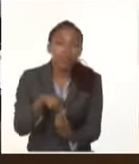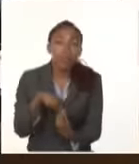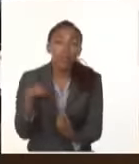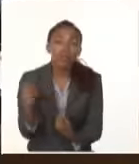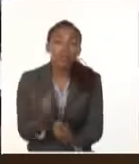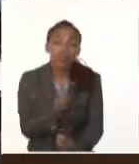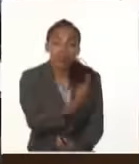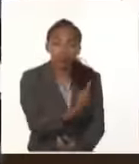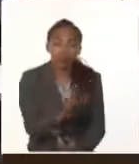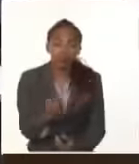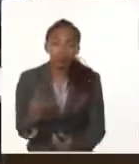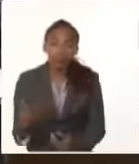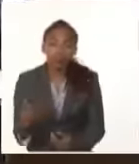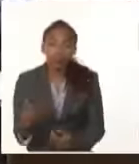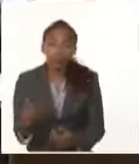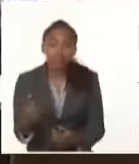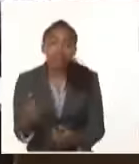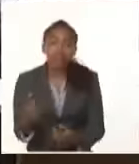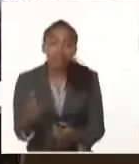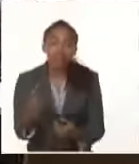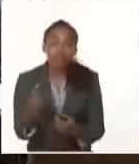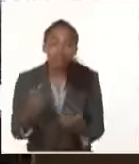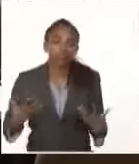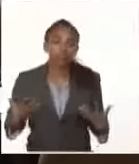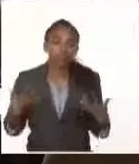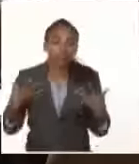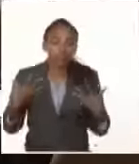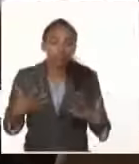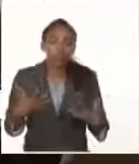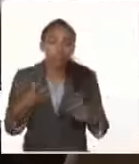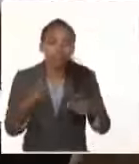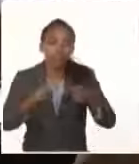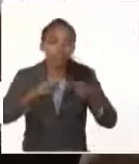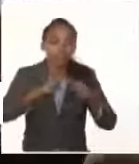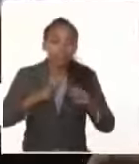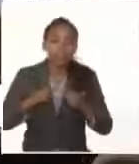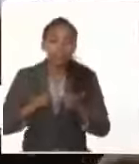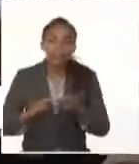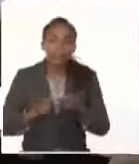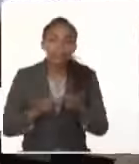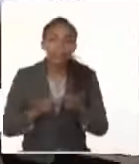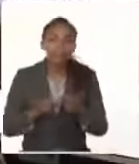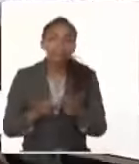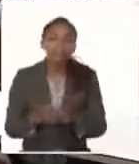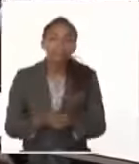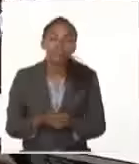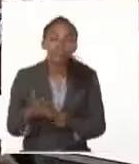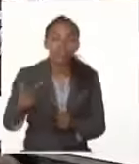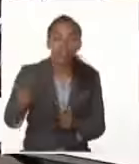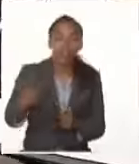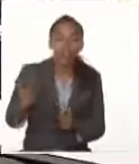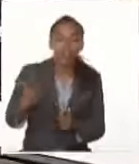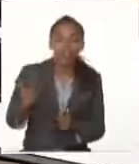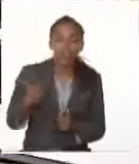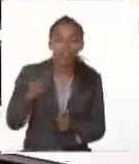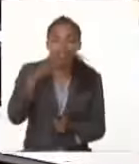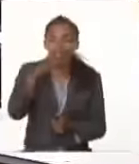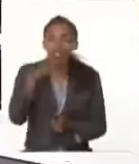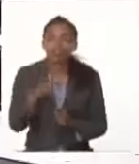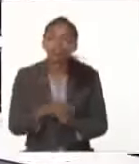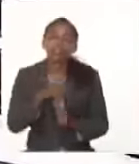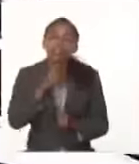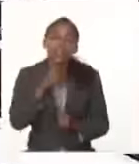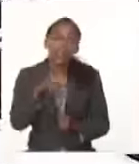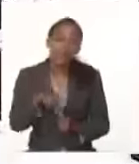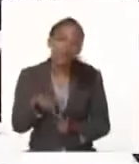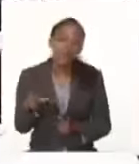a su adversario con descalificaciones e insultos. Tampoco aceptamos de modelo al